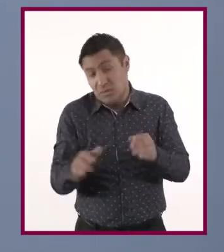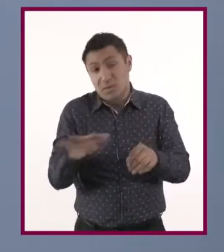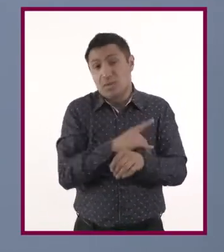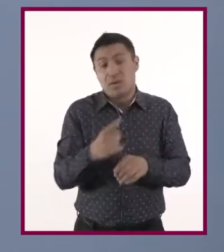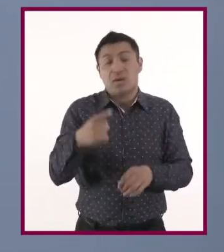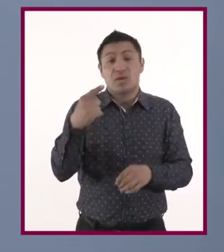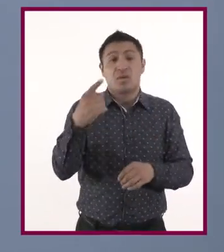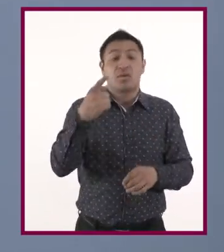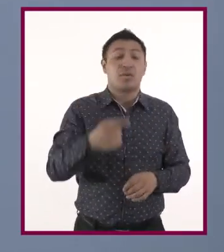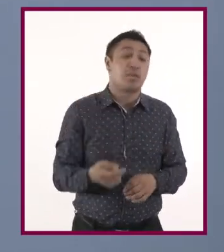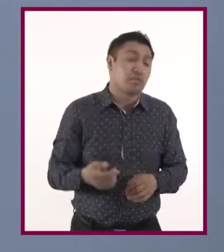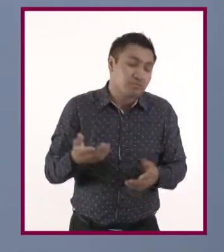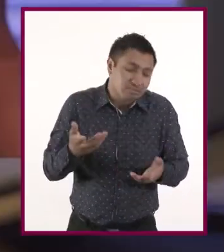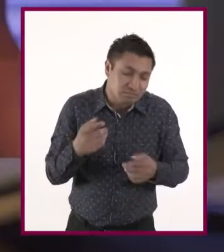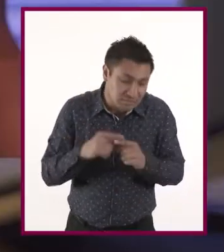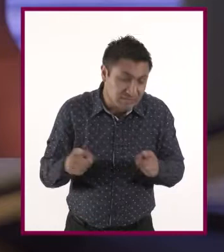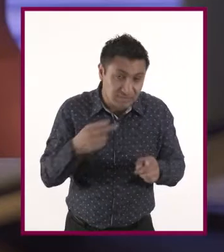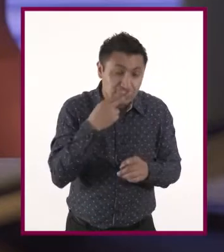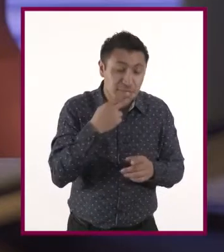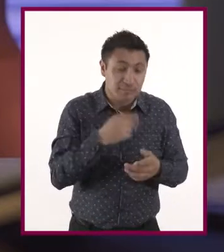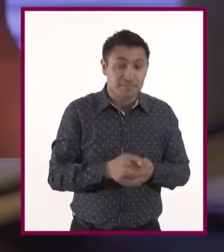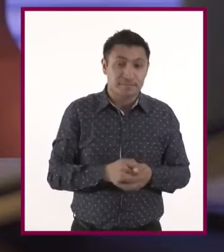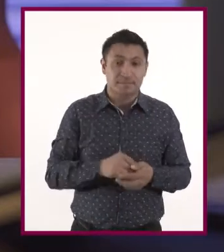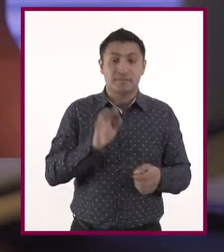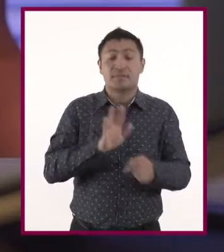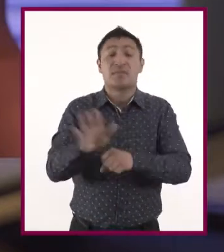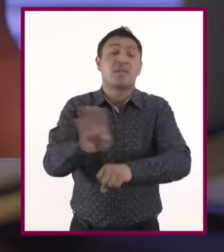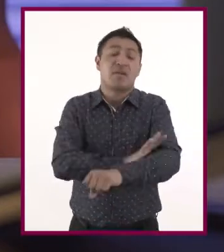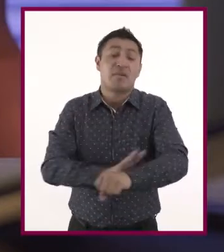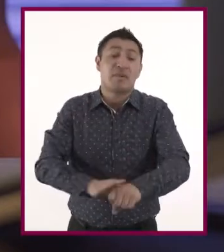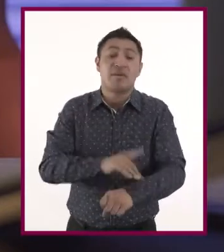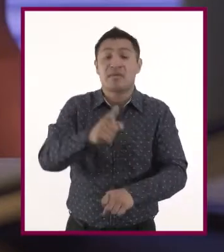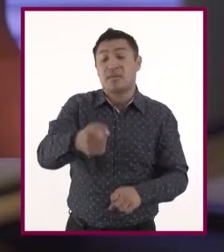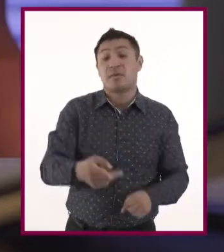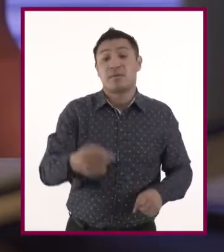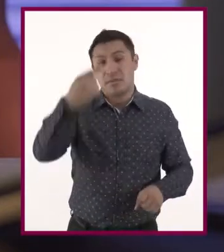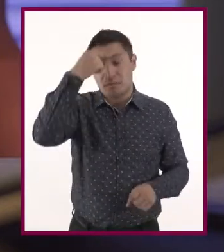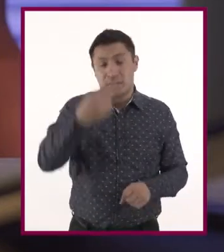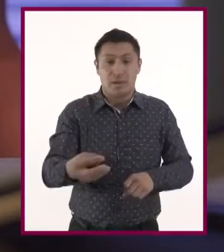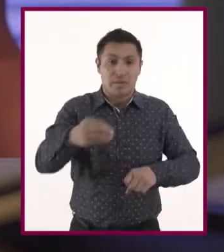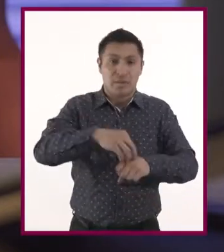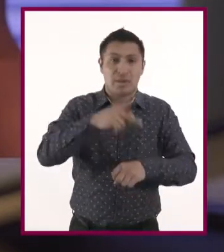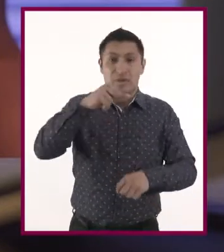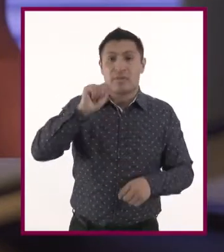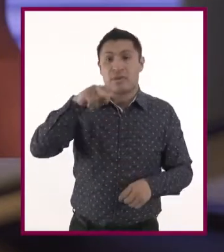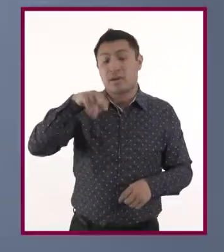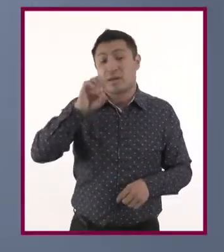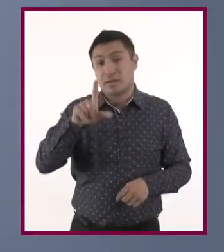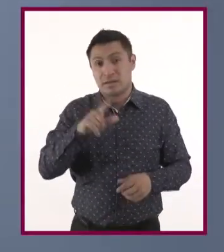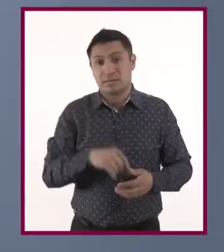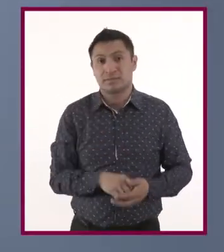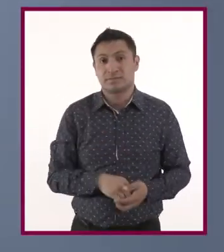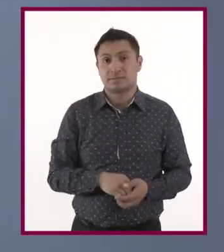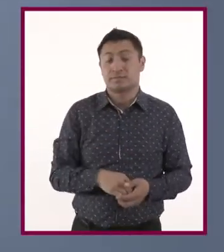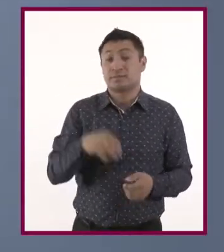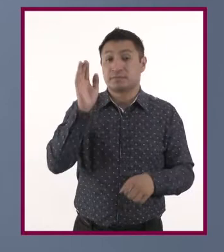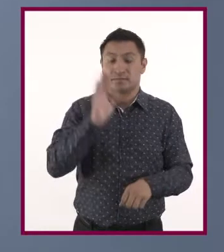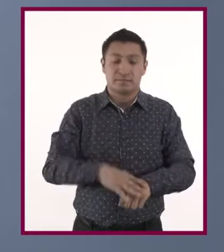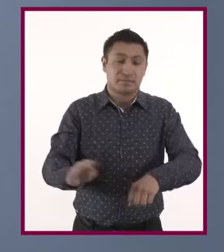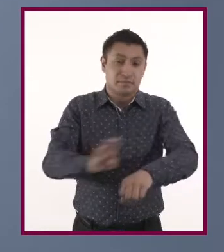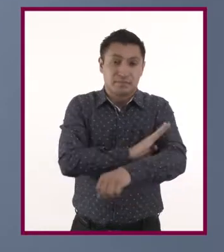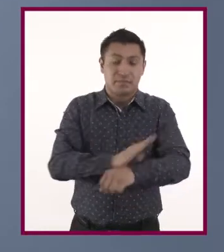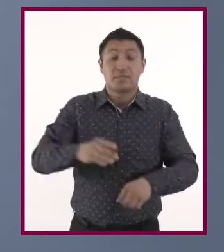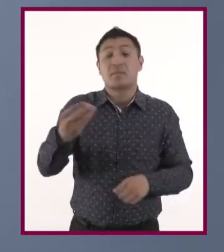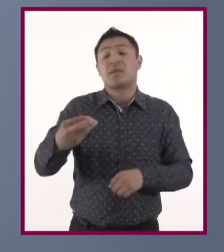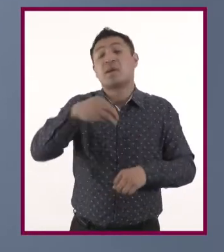de tener menos exposición a este. ¿Qué ventajas tiene la implementación de los paneles fotovoltaicos? El principal beneficio